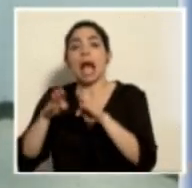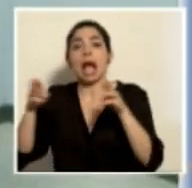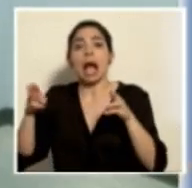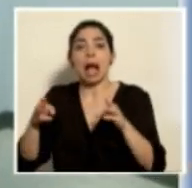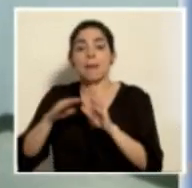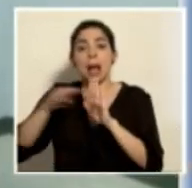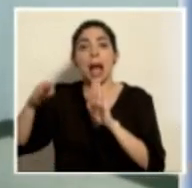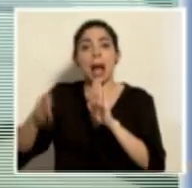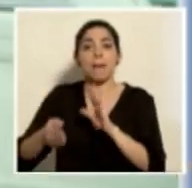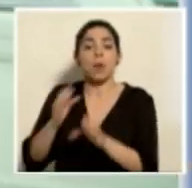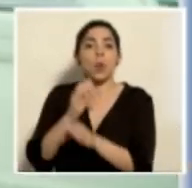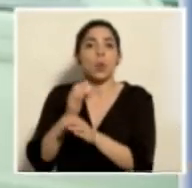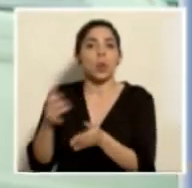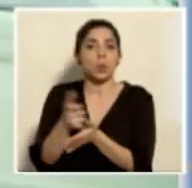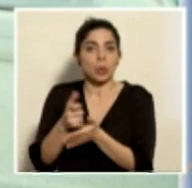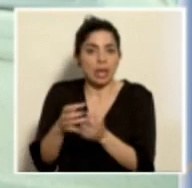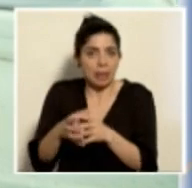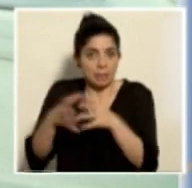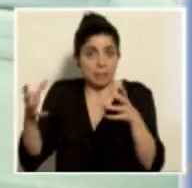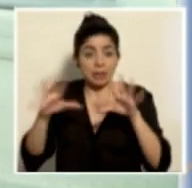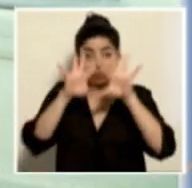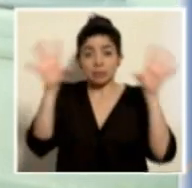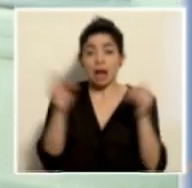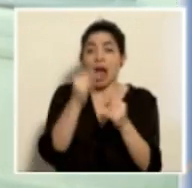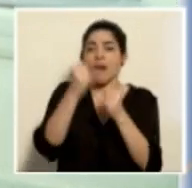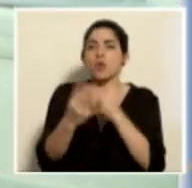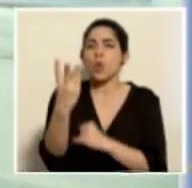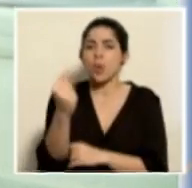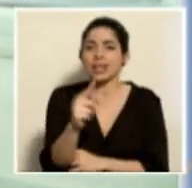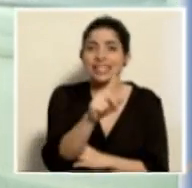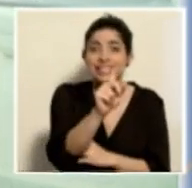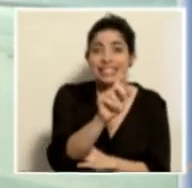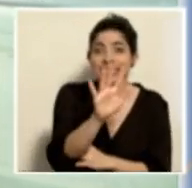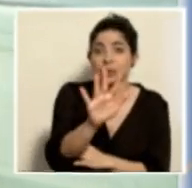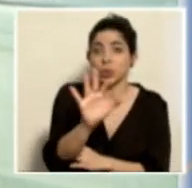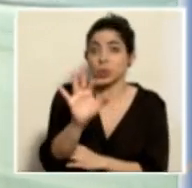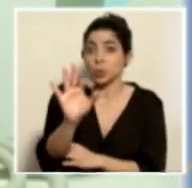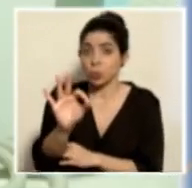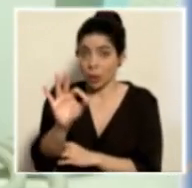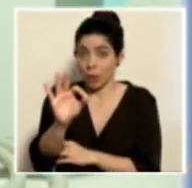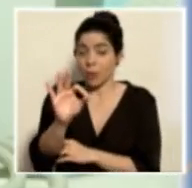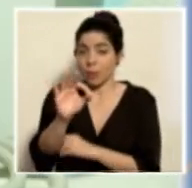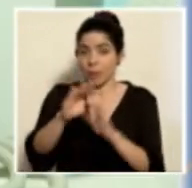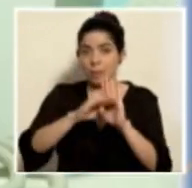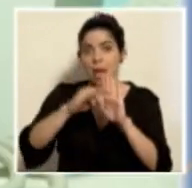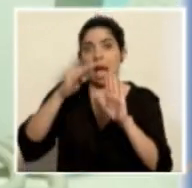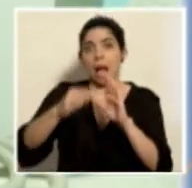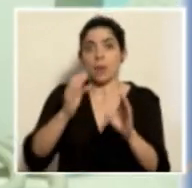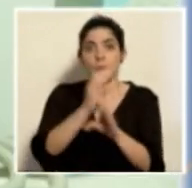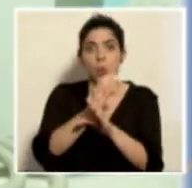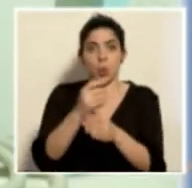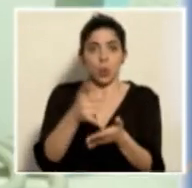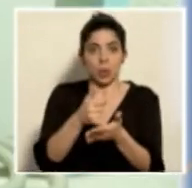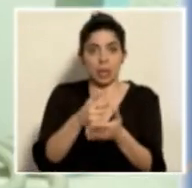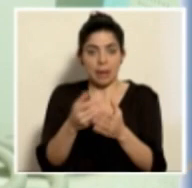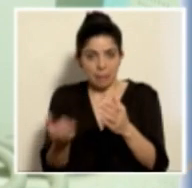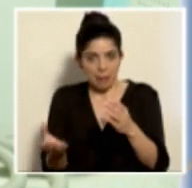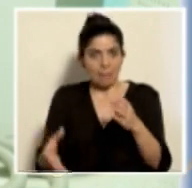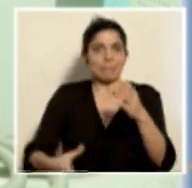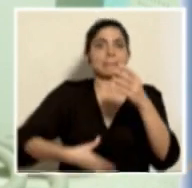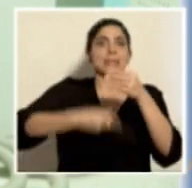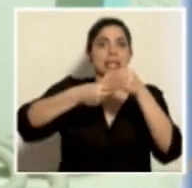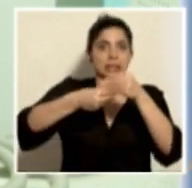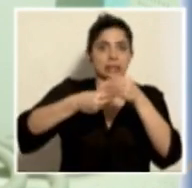final de las 3 etapas se habrán agregado 159 camas de unidades de cuidados intensivos.